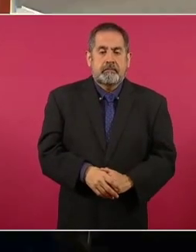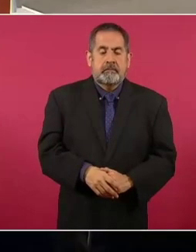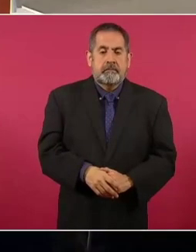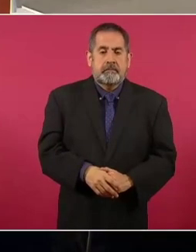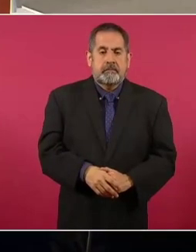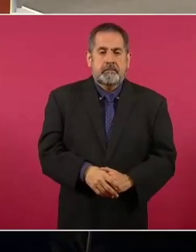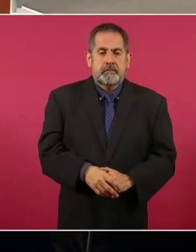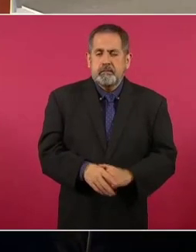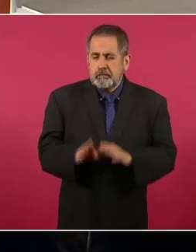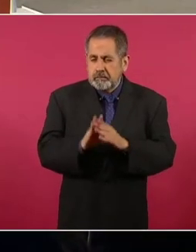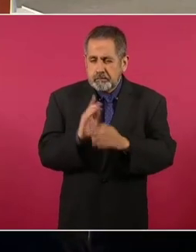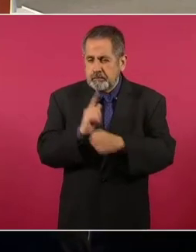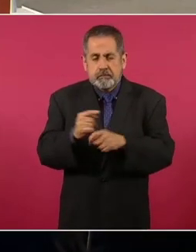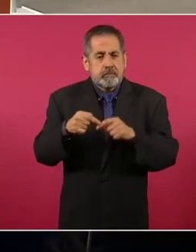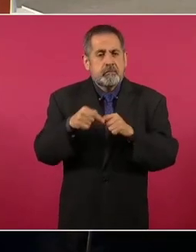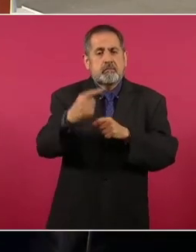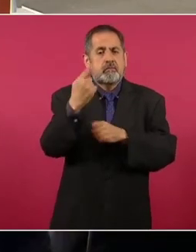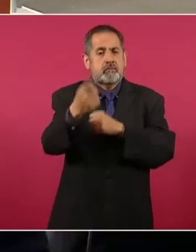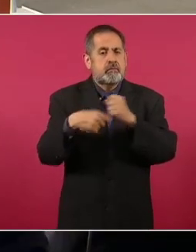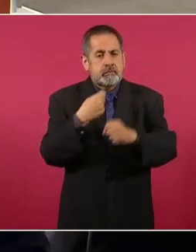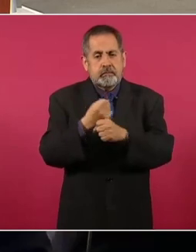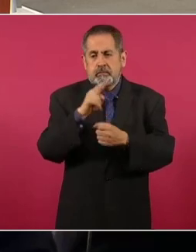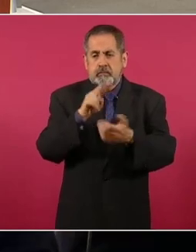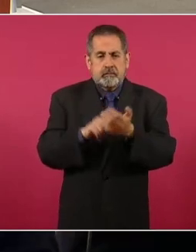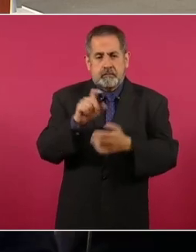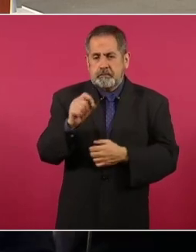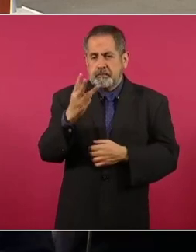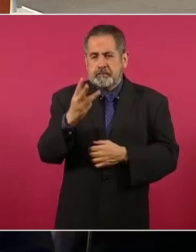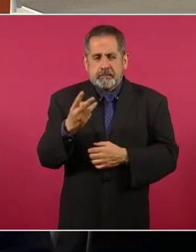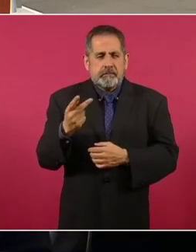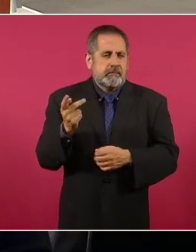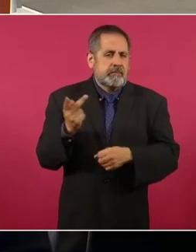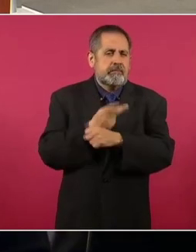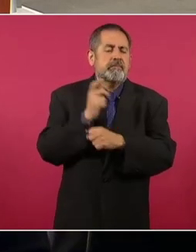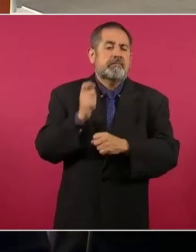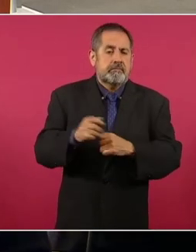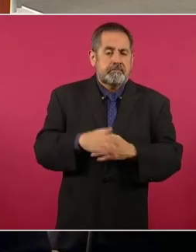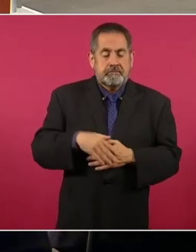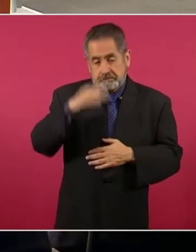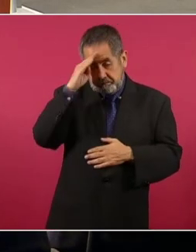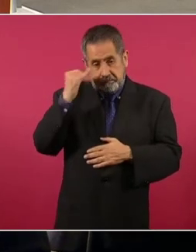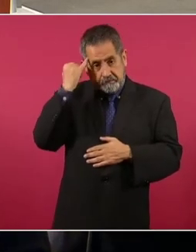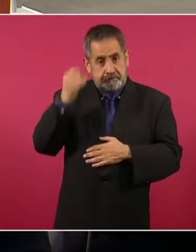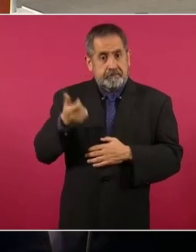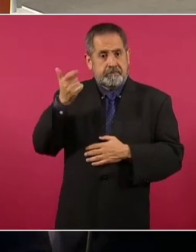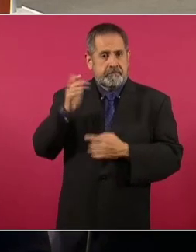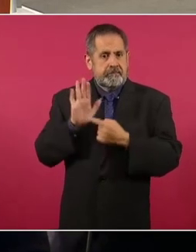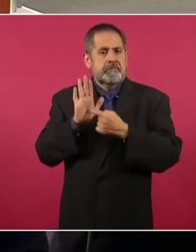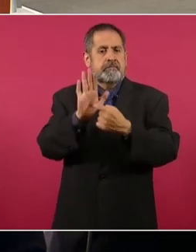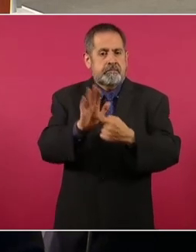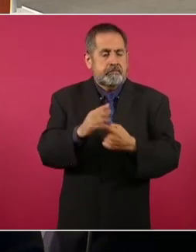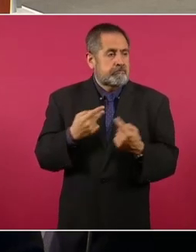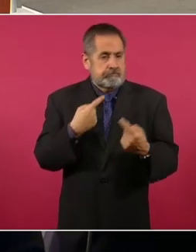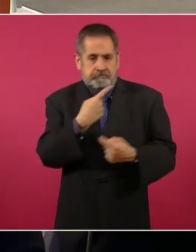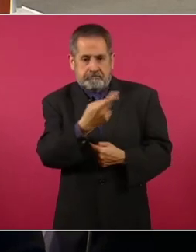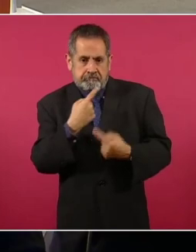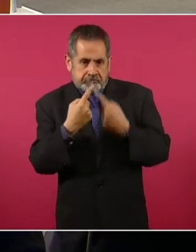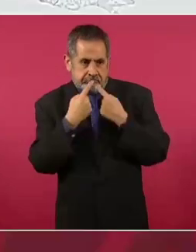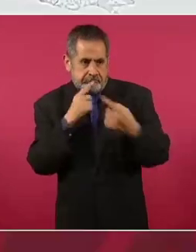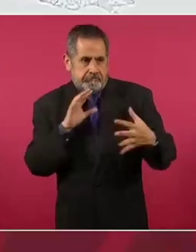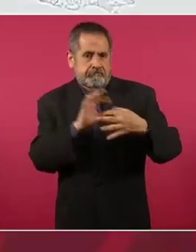¿Cuál es la meta para el año siguiente? ¿Qué queremos lograr? Bueno, por primera vez presentamos esto, que también es fruto del entendimiento